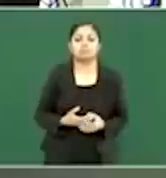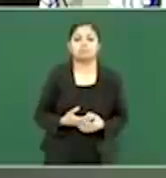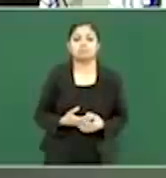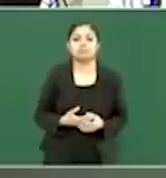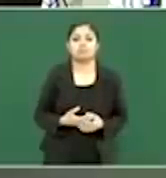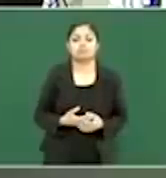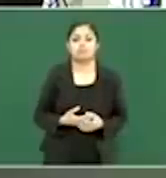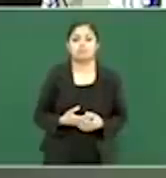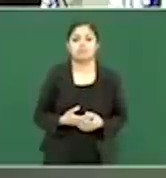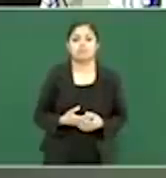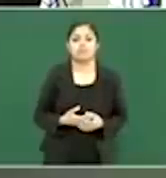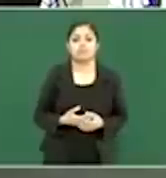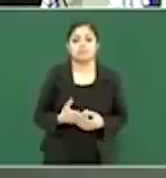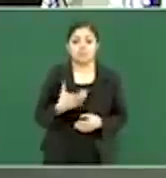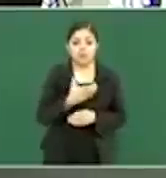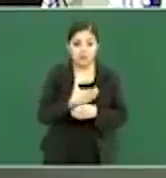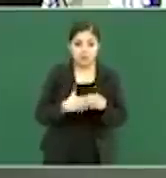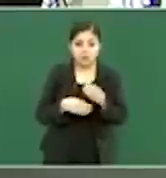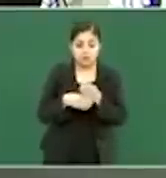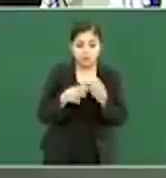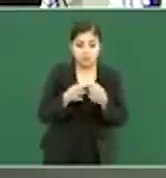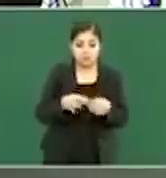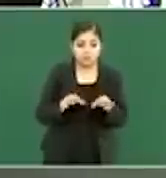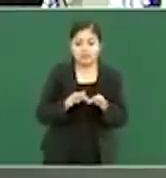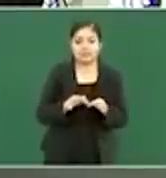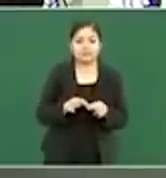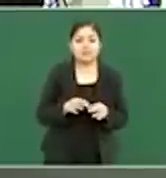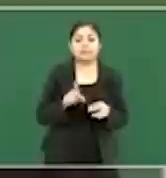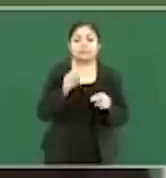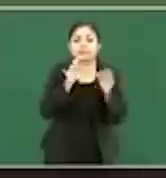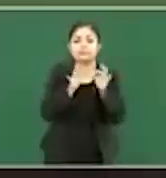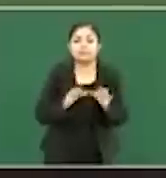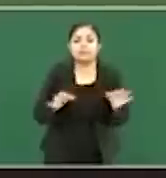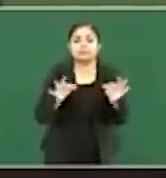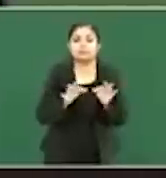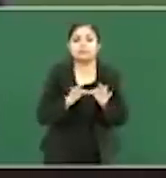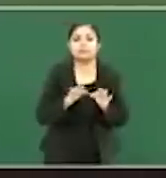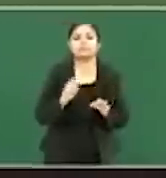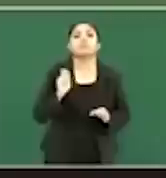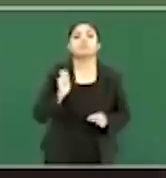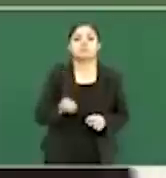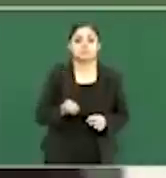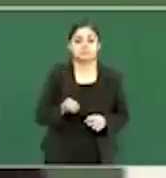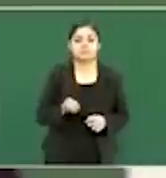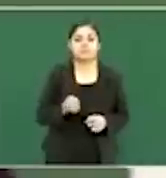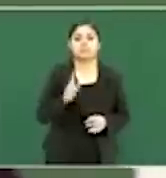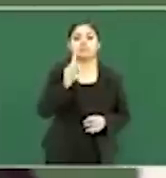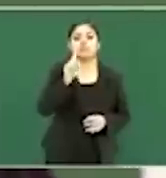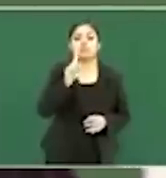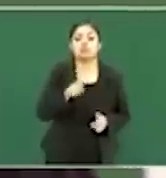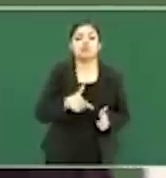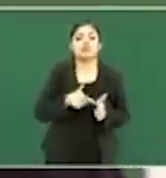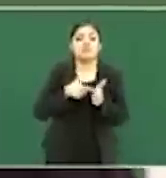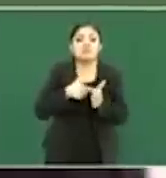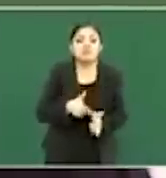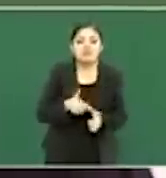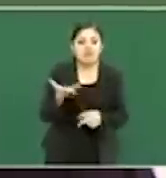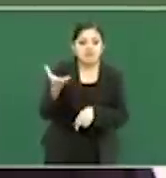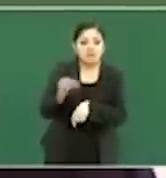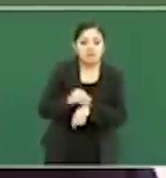Lo que se requiere es mantener la voluntad de no permitir la corrupción,